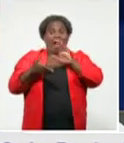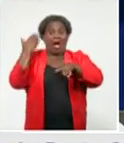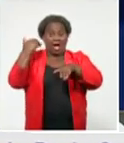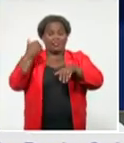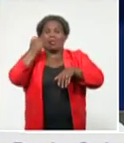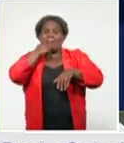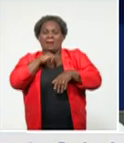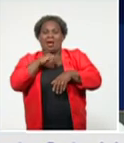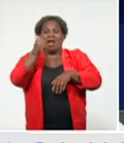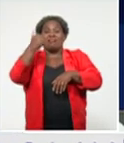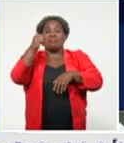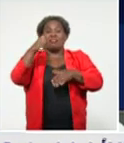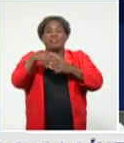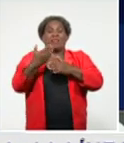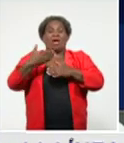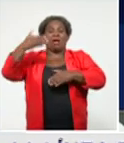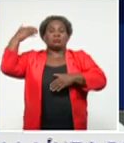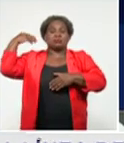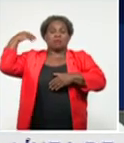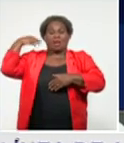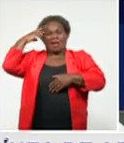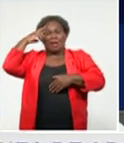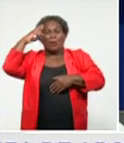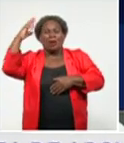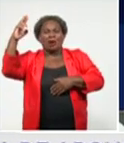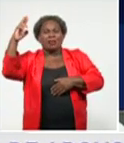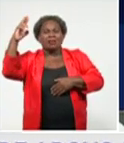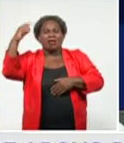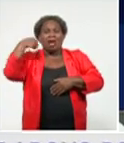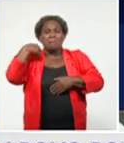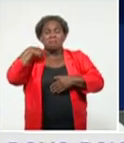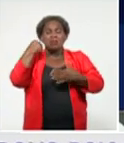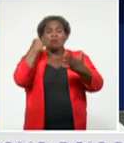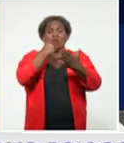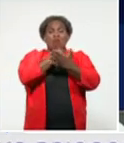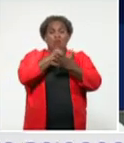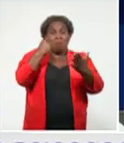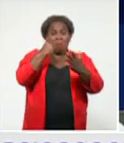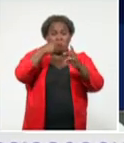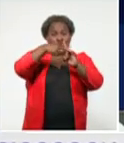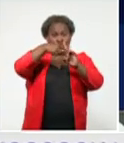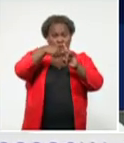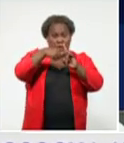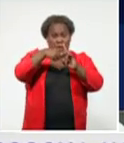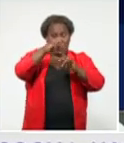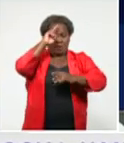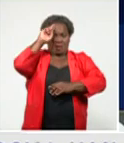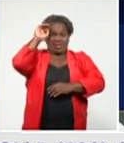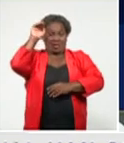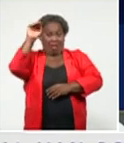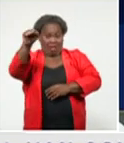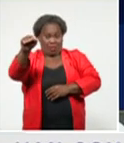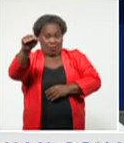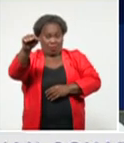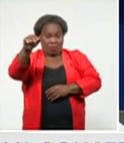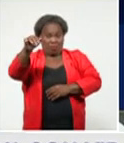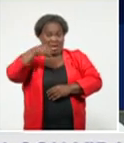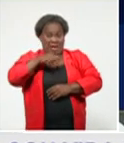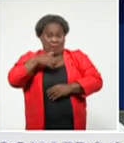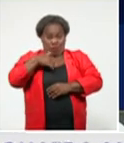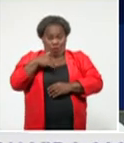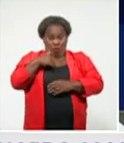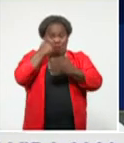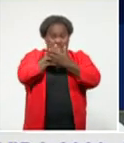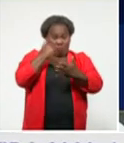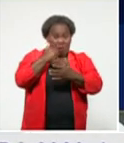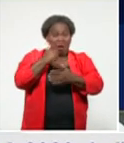10 días anteriores. Acuérdense que a mí me confirman, me ingresan, se me hace la prueba al noveno